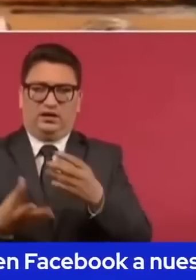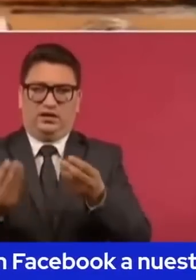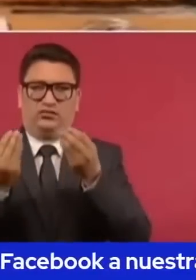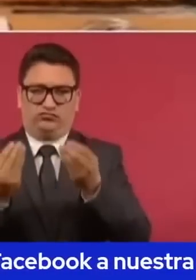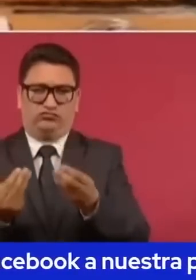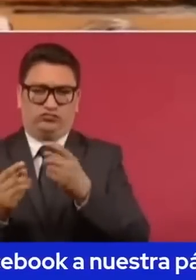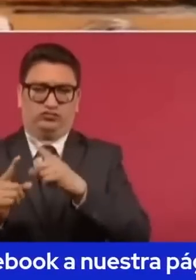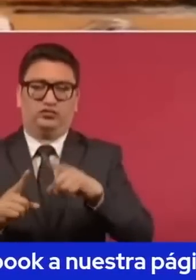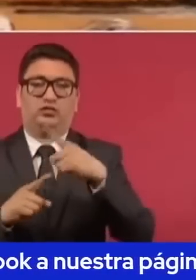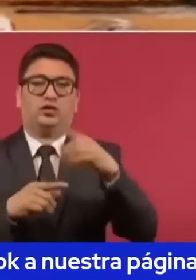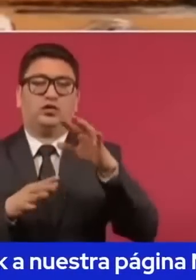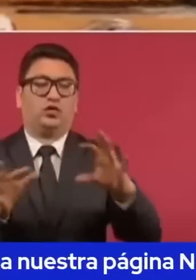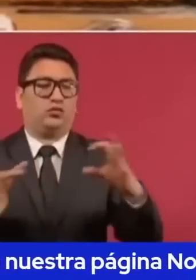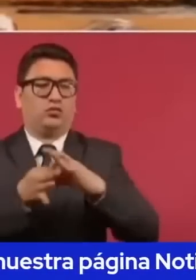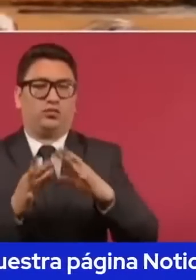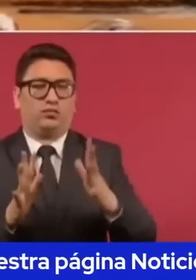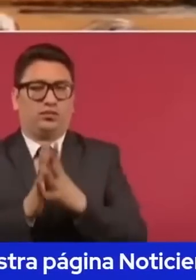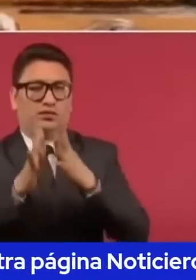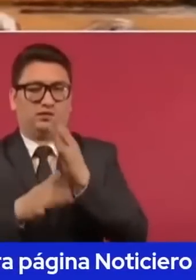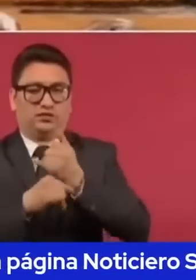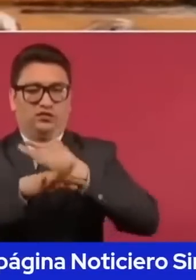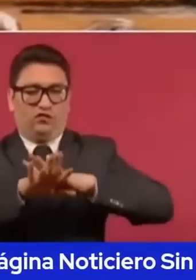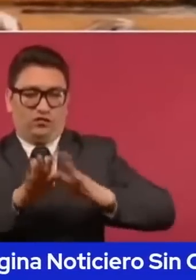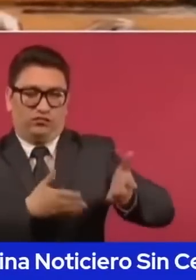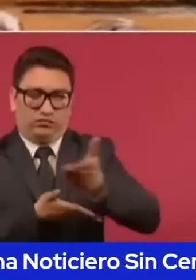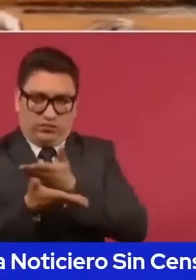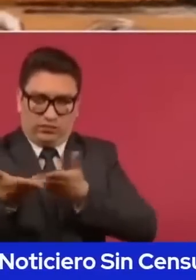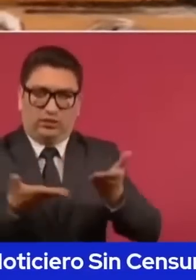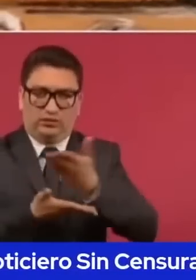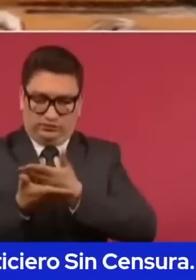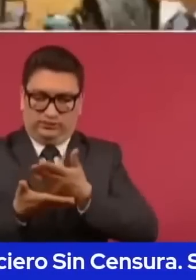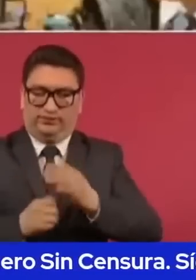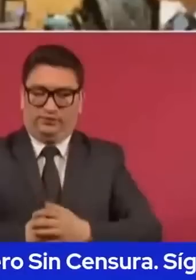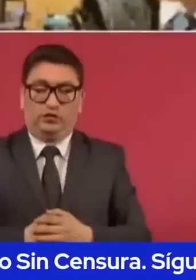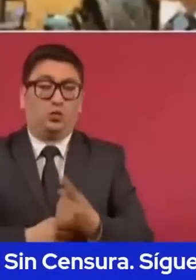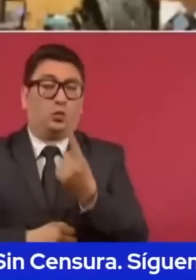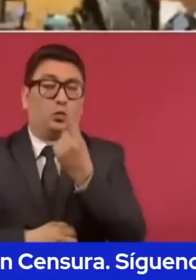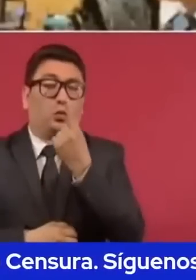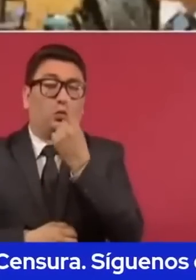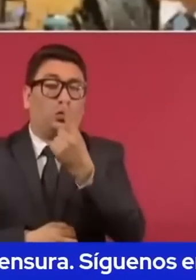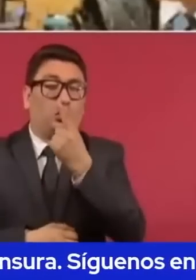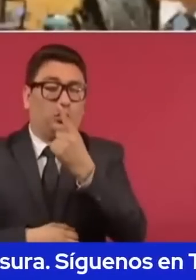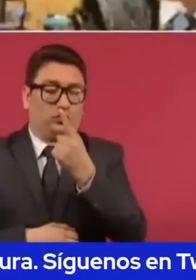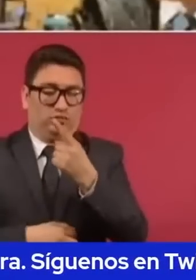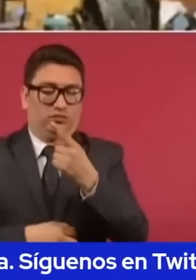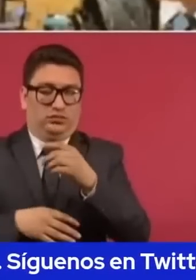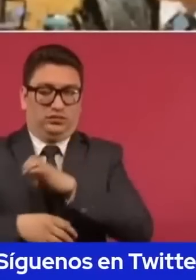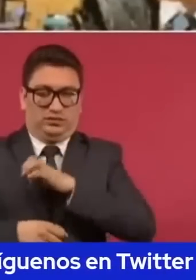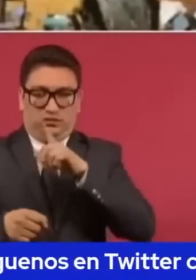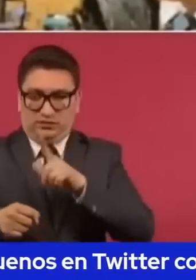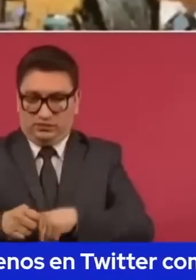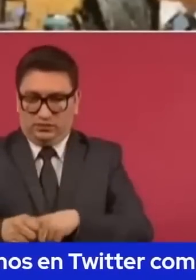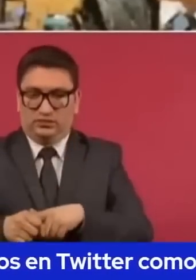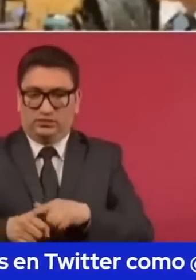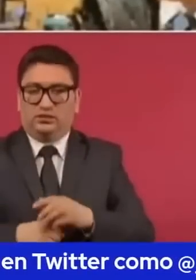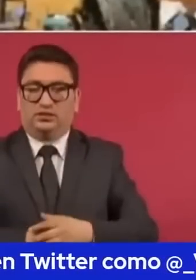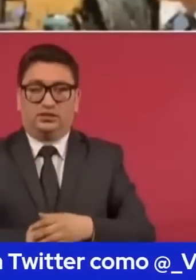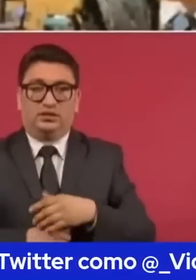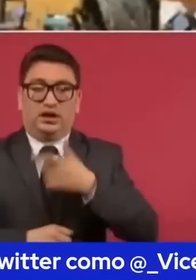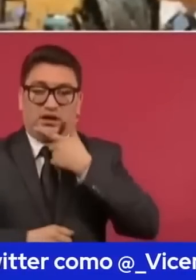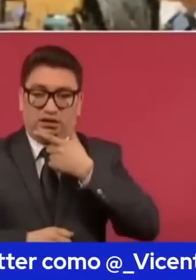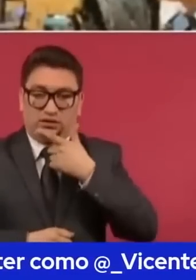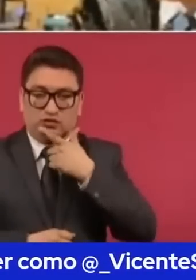mecanismos de colaboración de información. Hay uno en particular que se llama, por sus siglas en